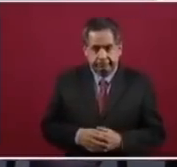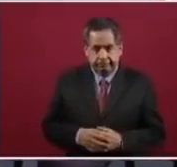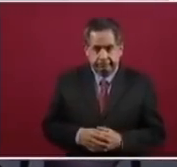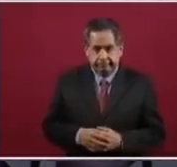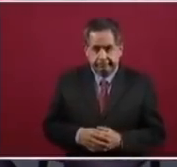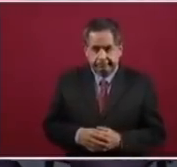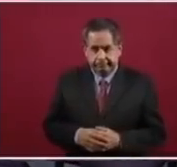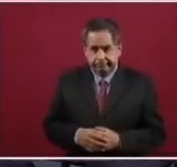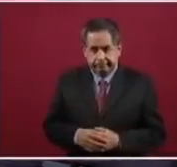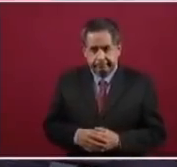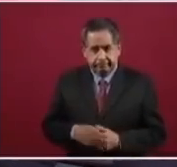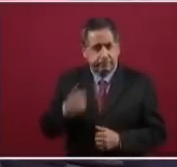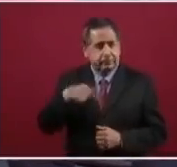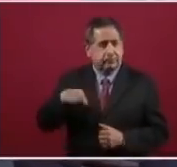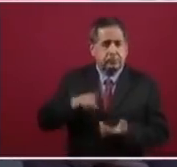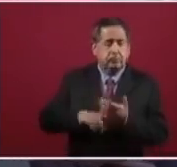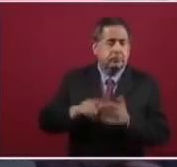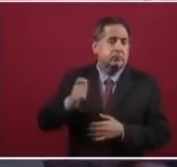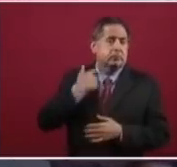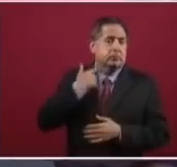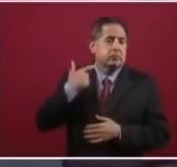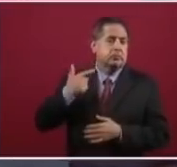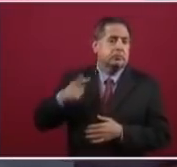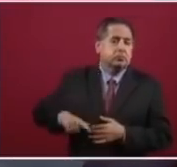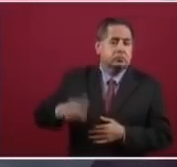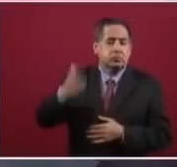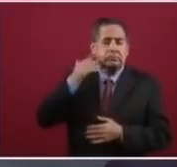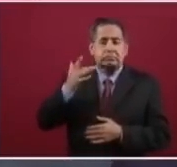juan los lujos sabía